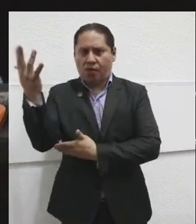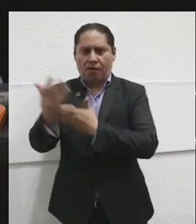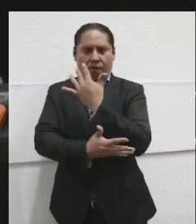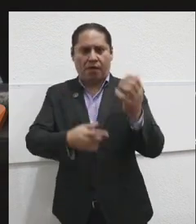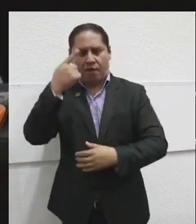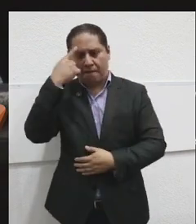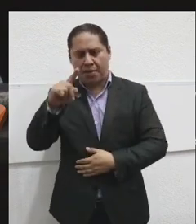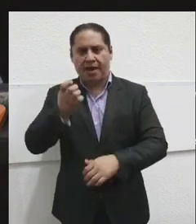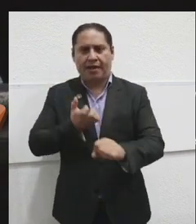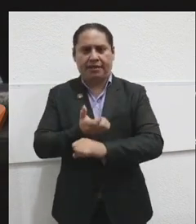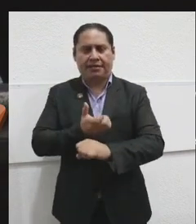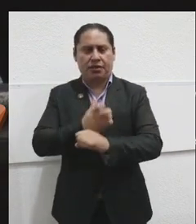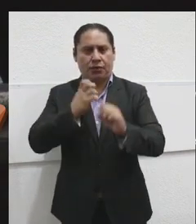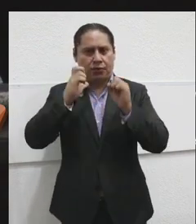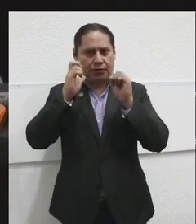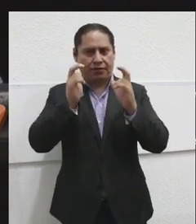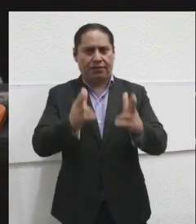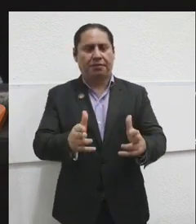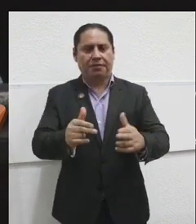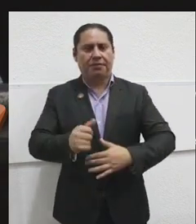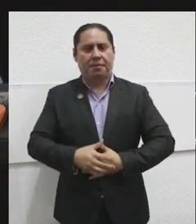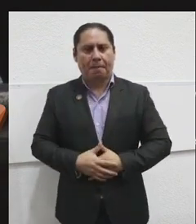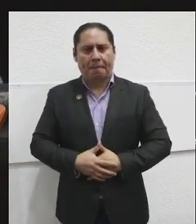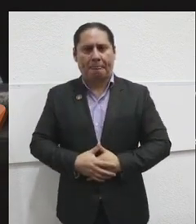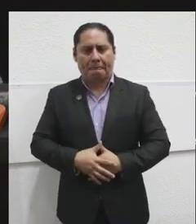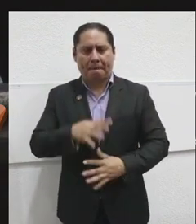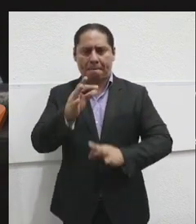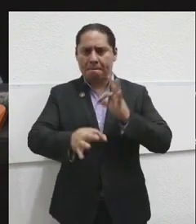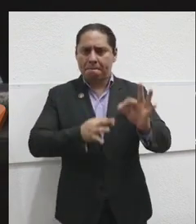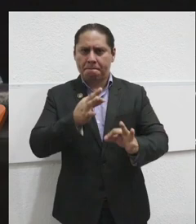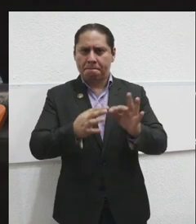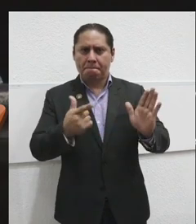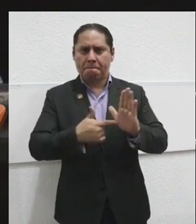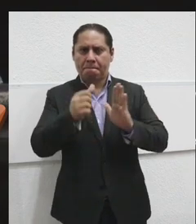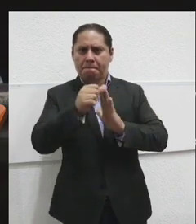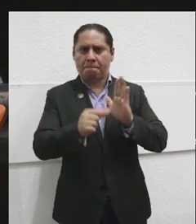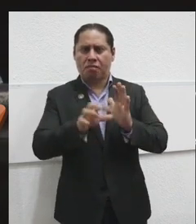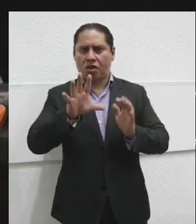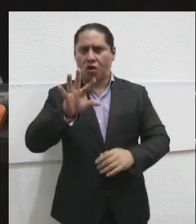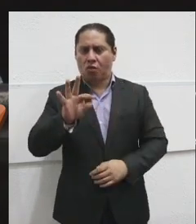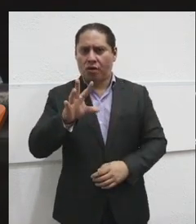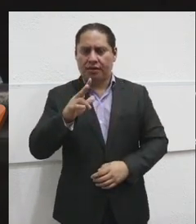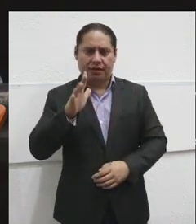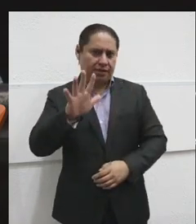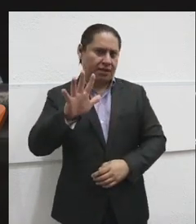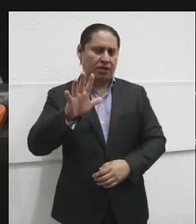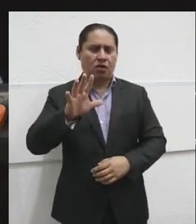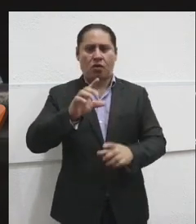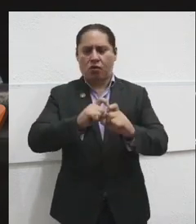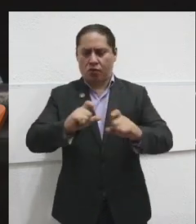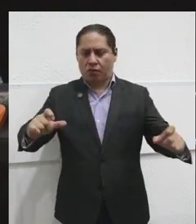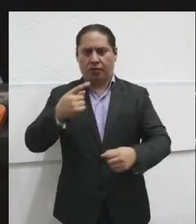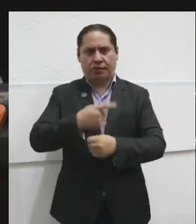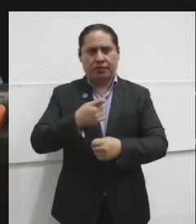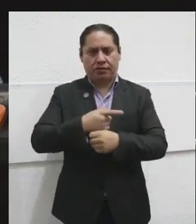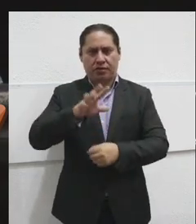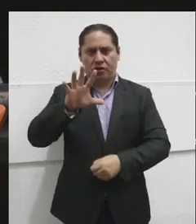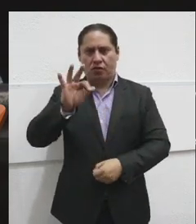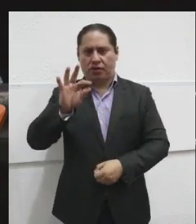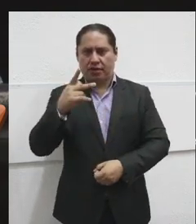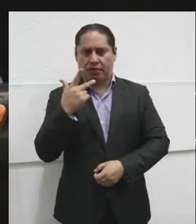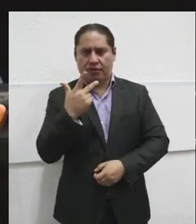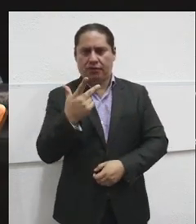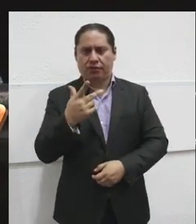para el Estado de Chiapas. De conformidad con los artículos 45, fracción 1 y